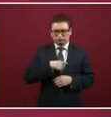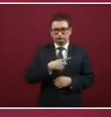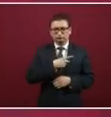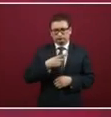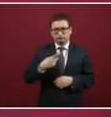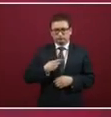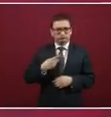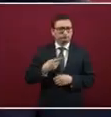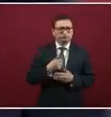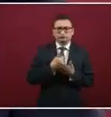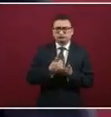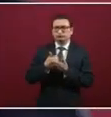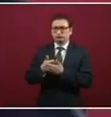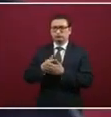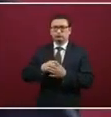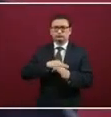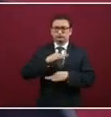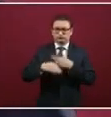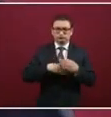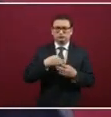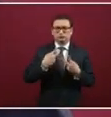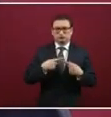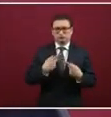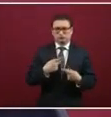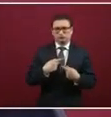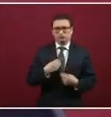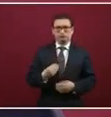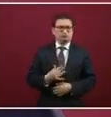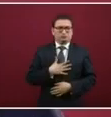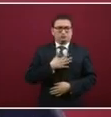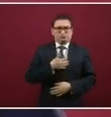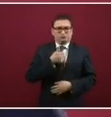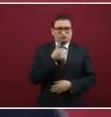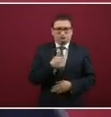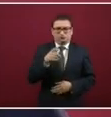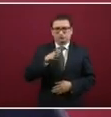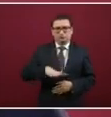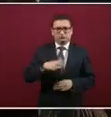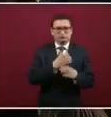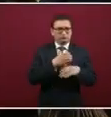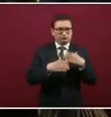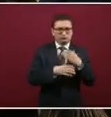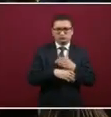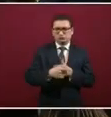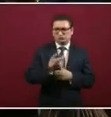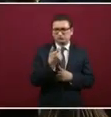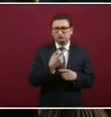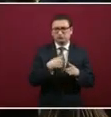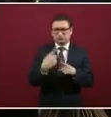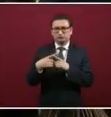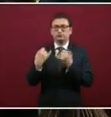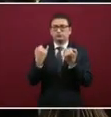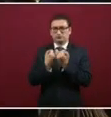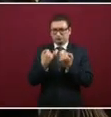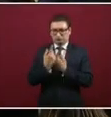dicho, el bienestar material y el bienestar del alma. Ayer hablé de